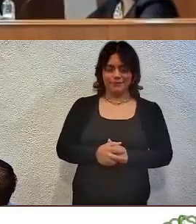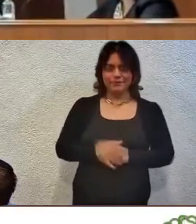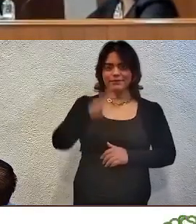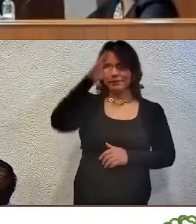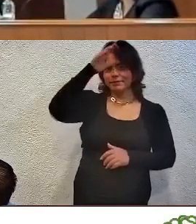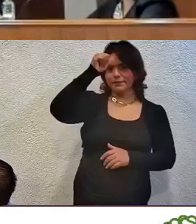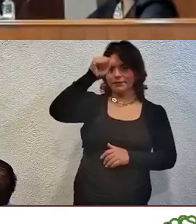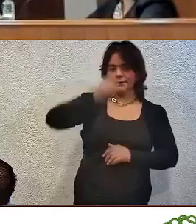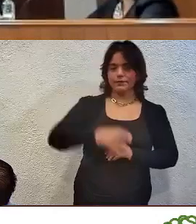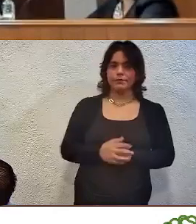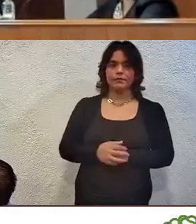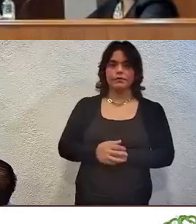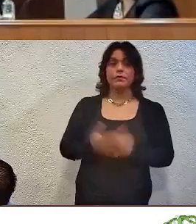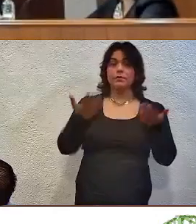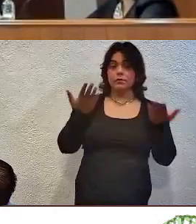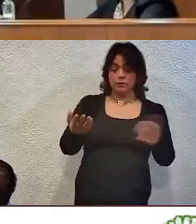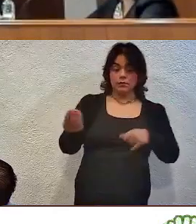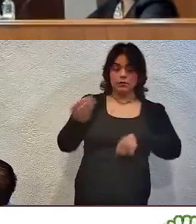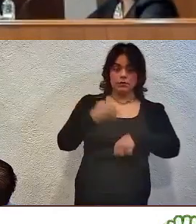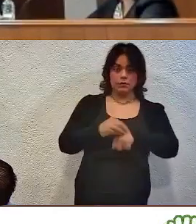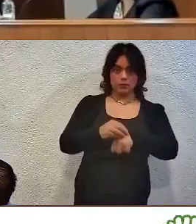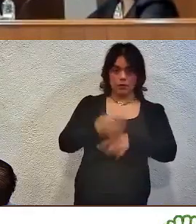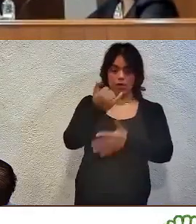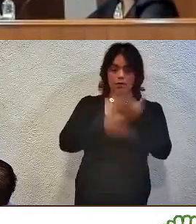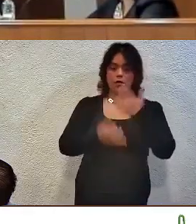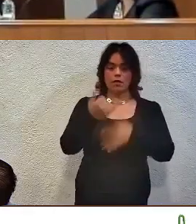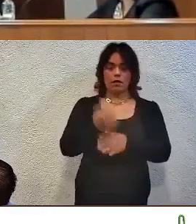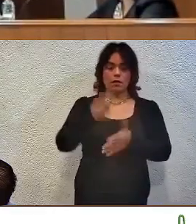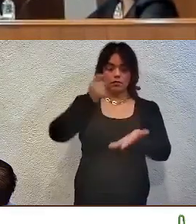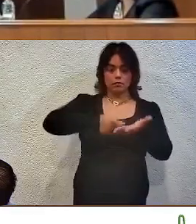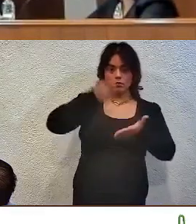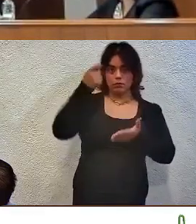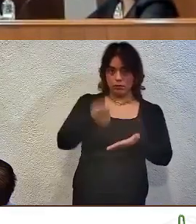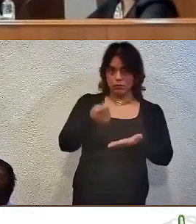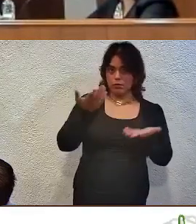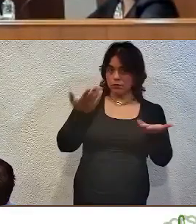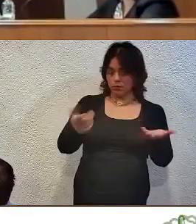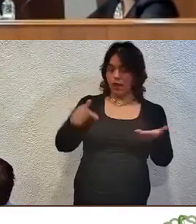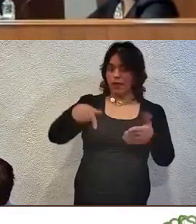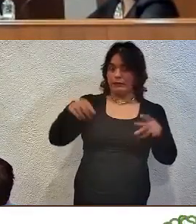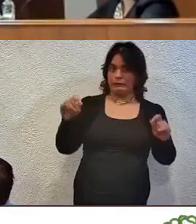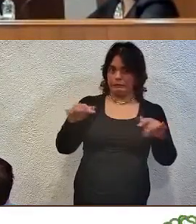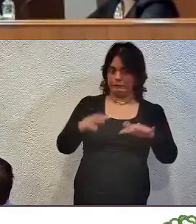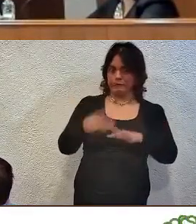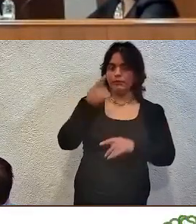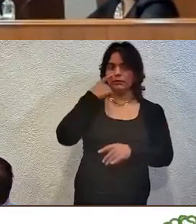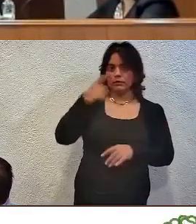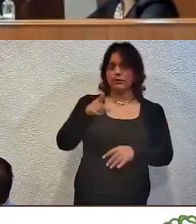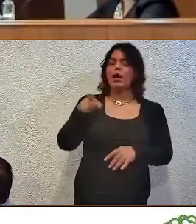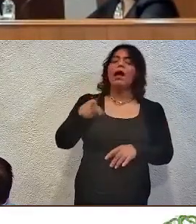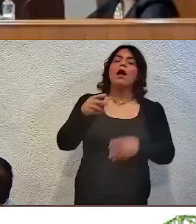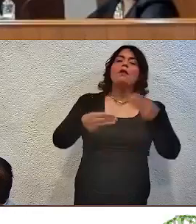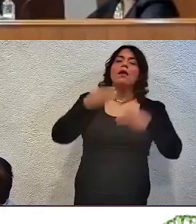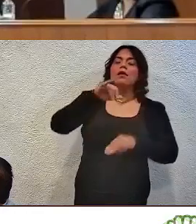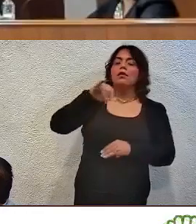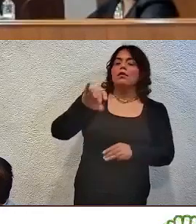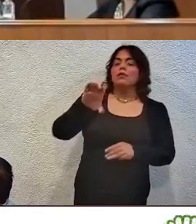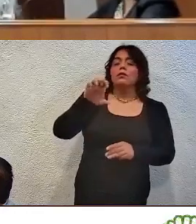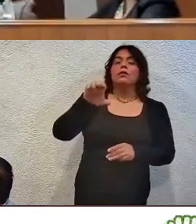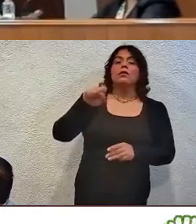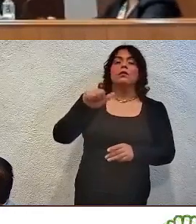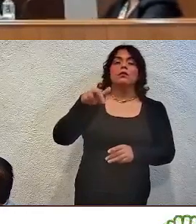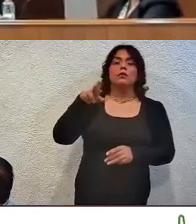presidenta. Doy cuenta con el proyecto de sentencia que somete a la consideración de este Pleno el magistrado César Salgado Alpizar en el